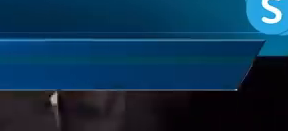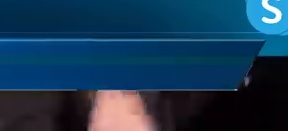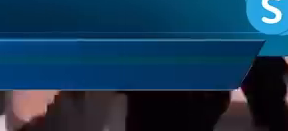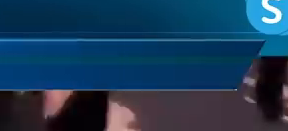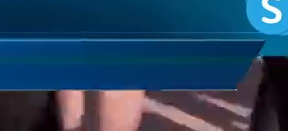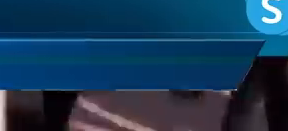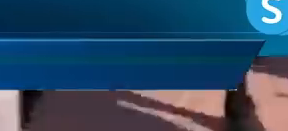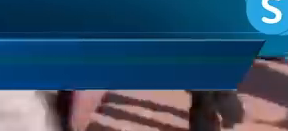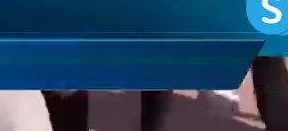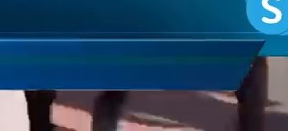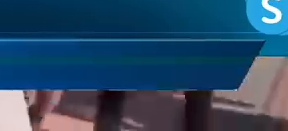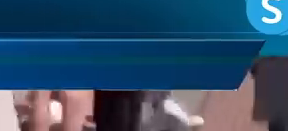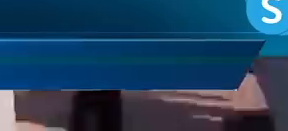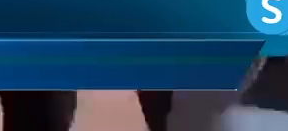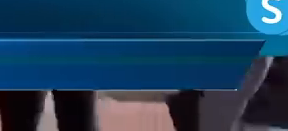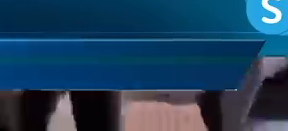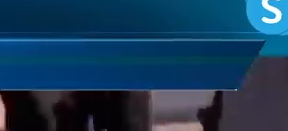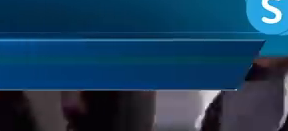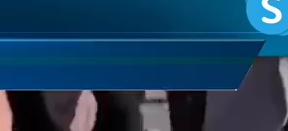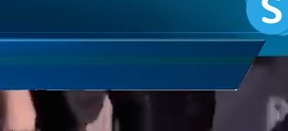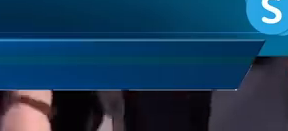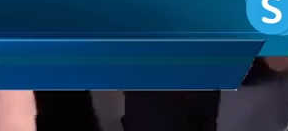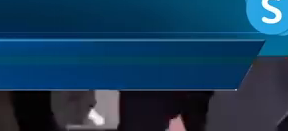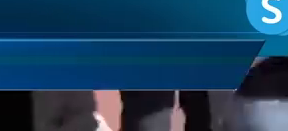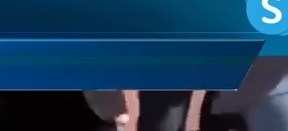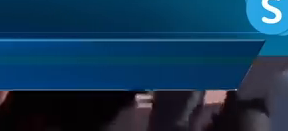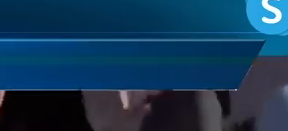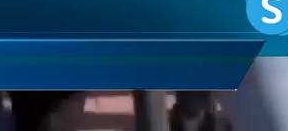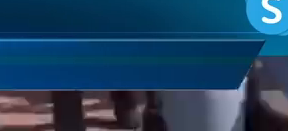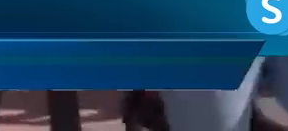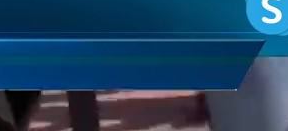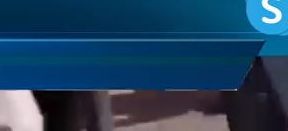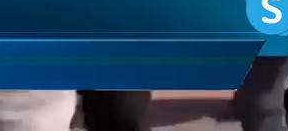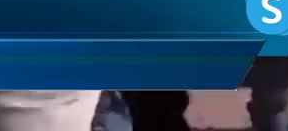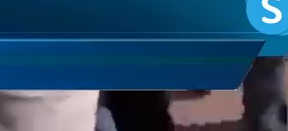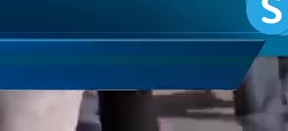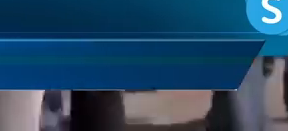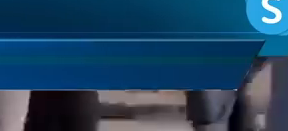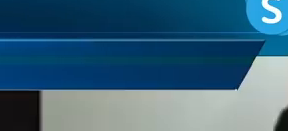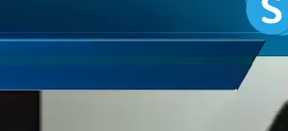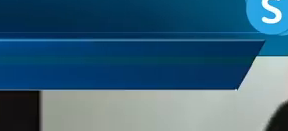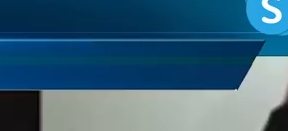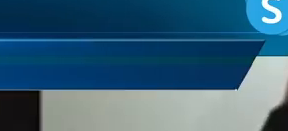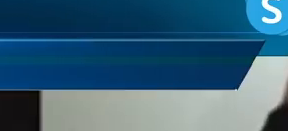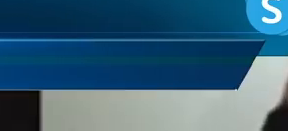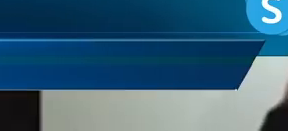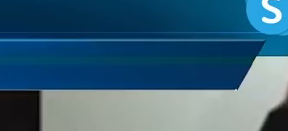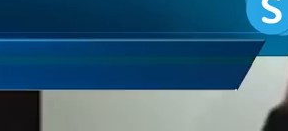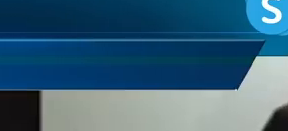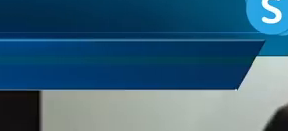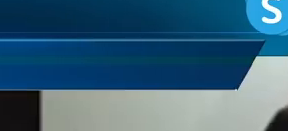A mí me parece que la izquierda ha calentado los ánimos suficientemente con todos estos ataques a